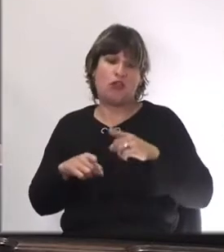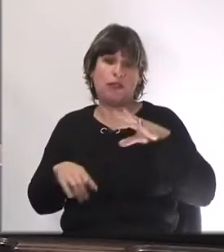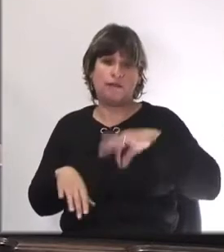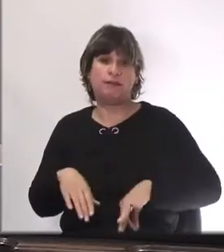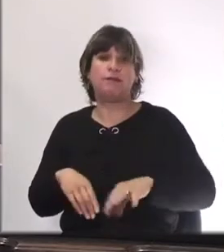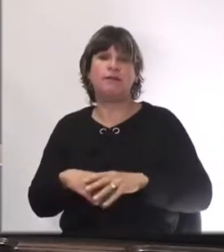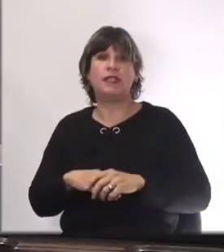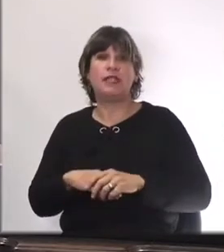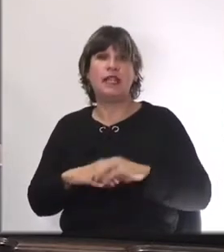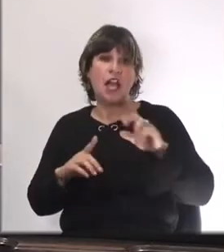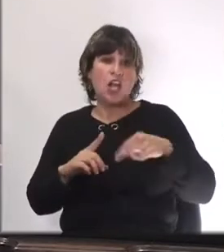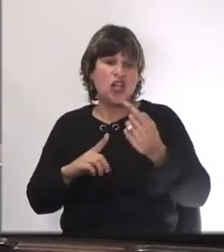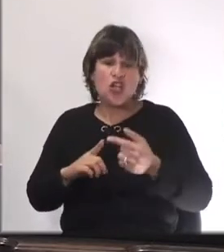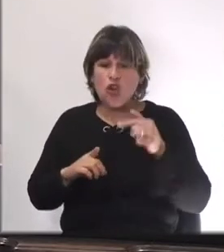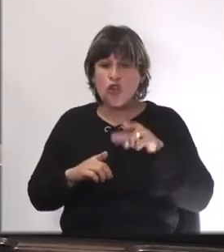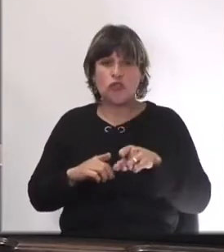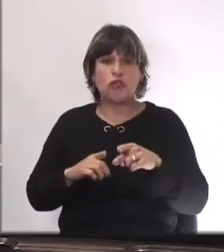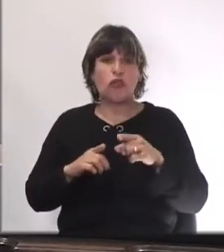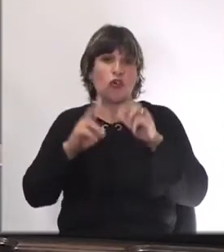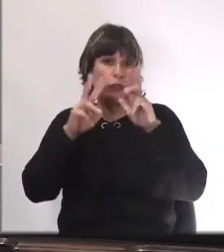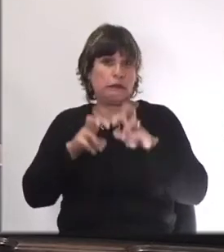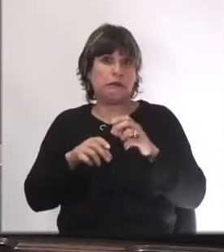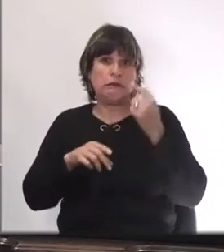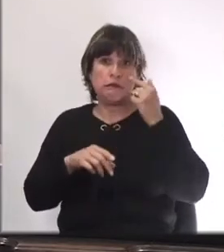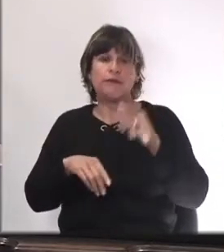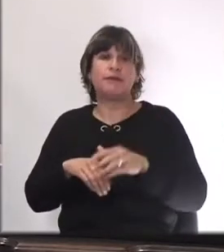Y otra inconsistencia es que a pesar de que